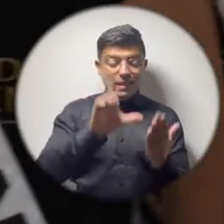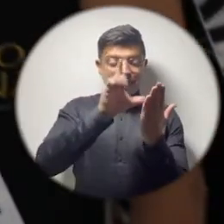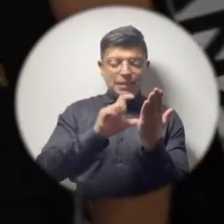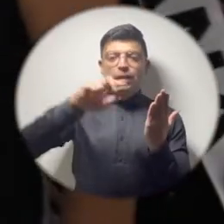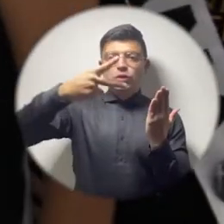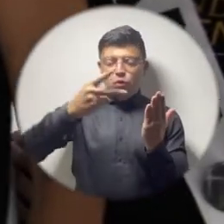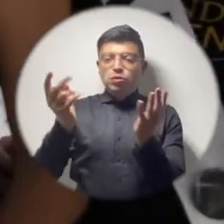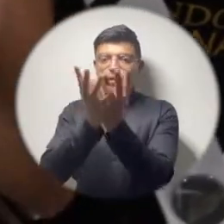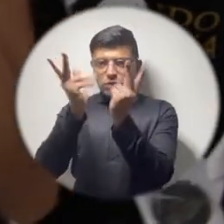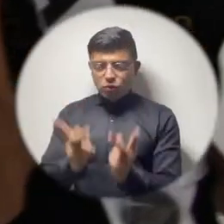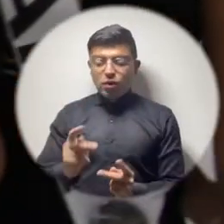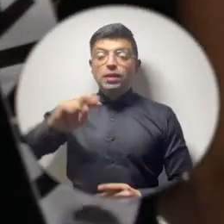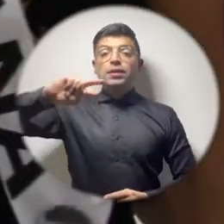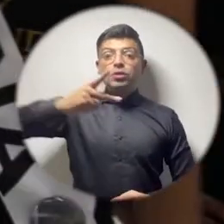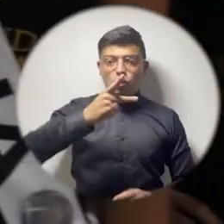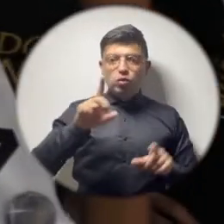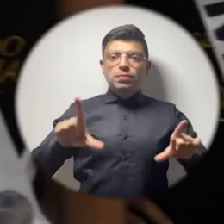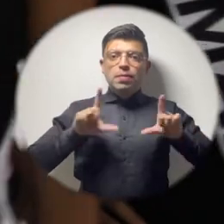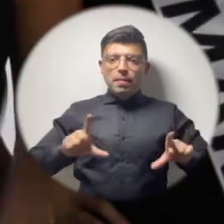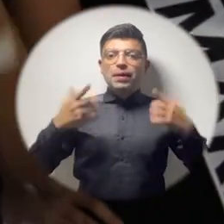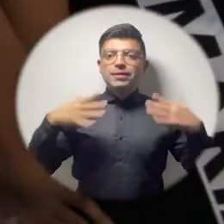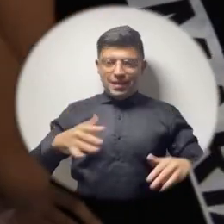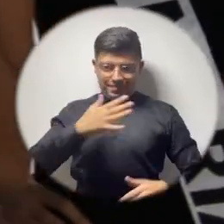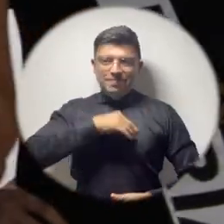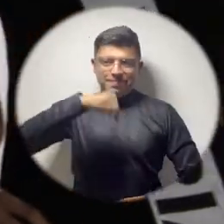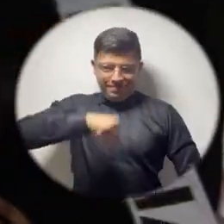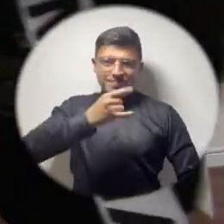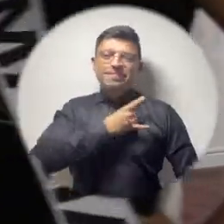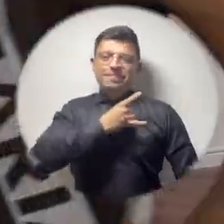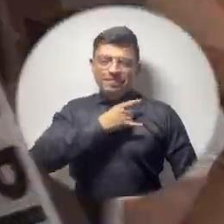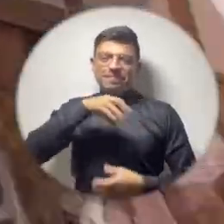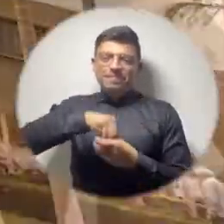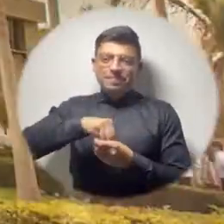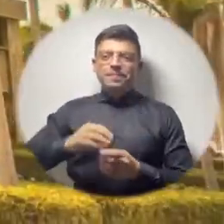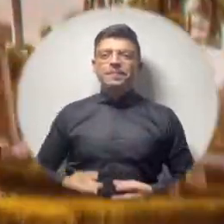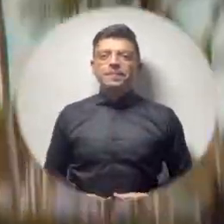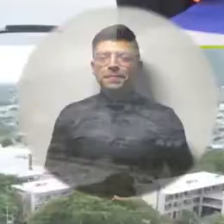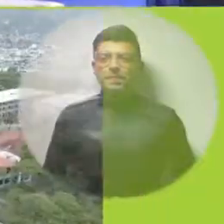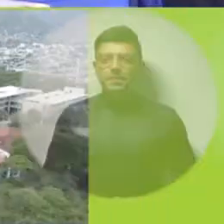a 2 estudiantes y 2 egresadas de nuestra alma mater.